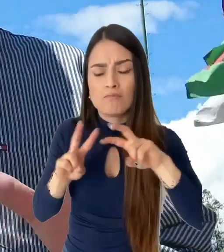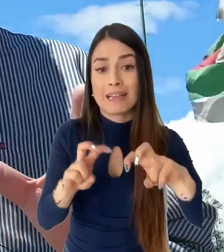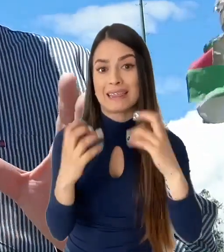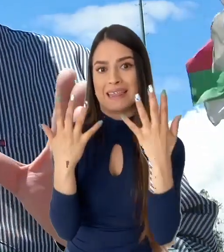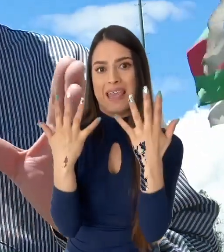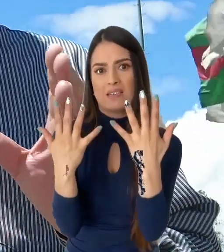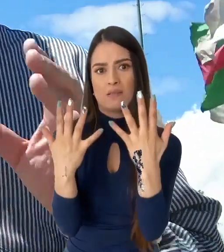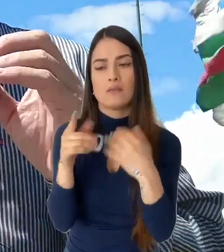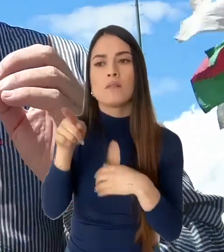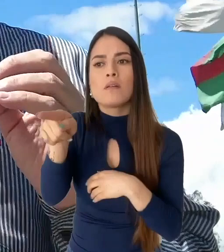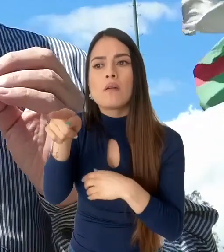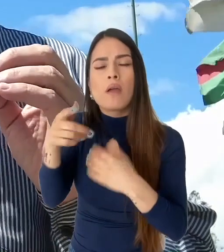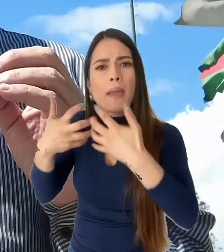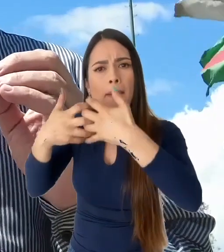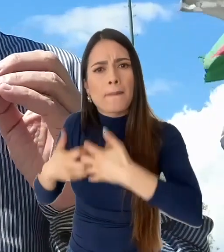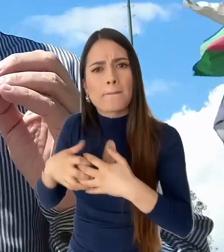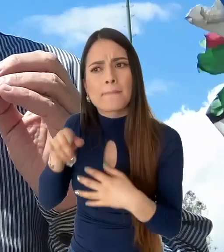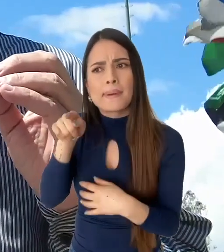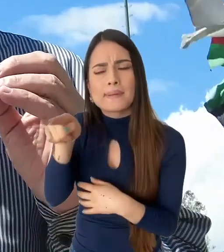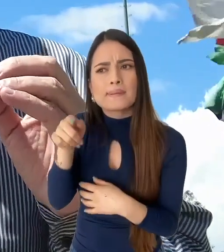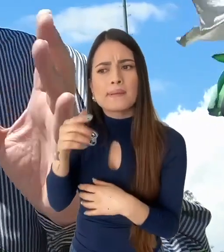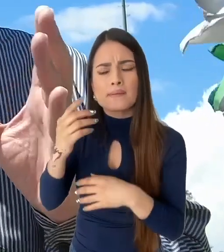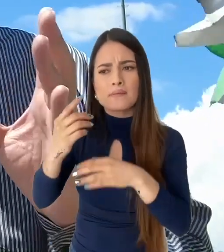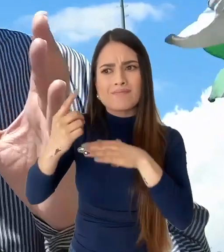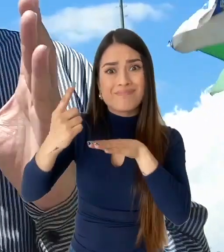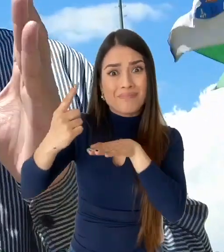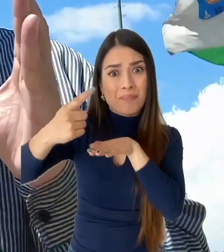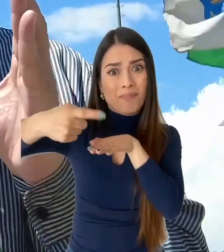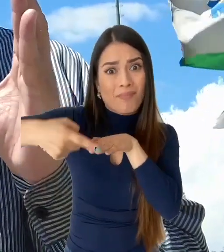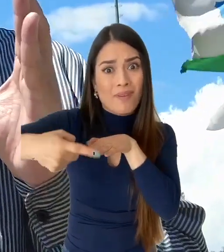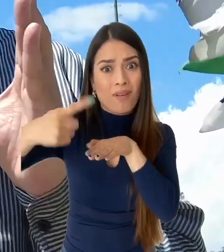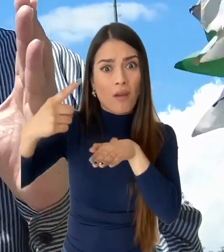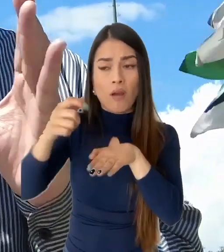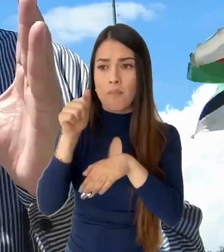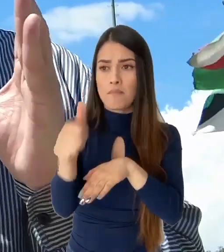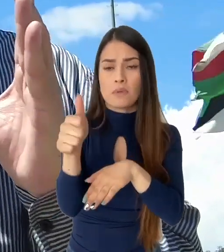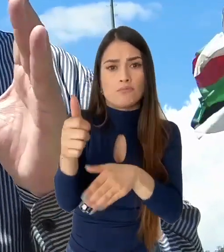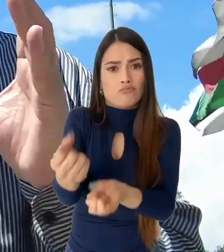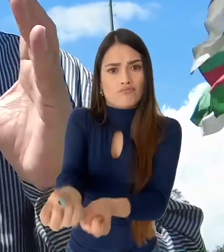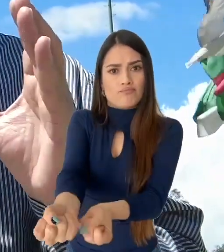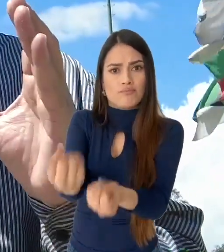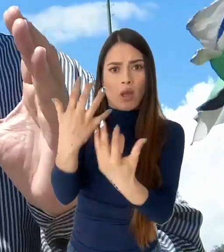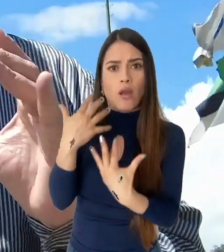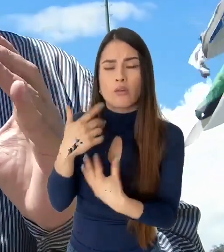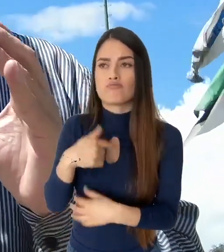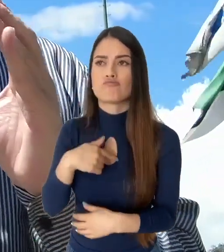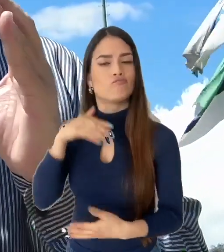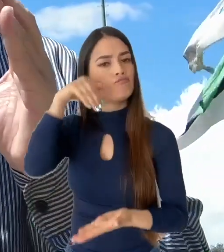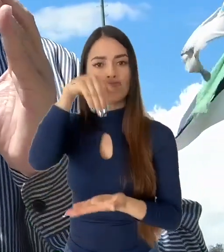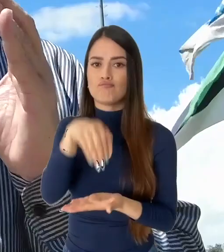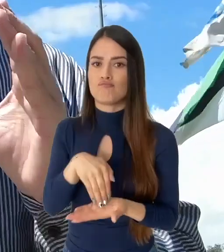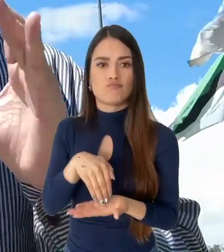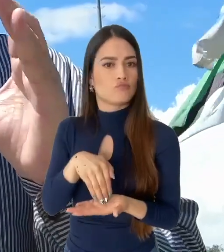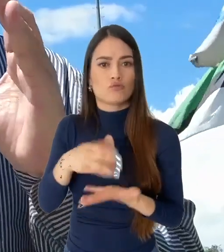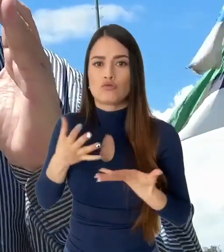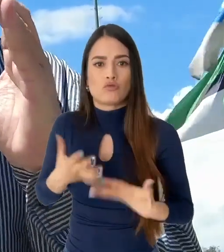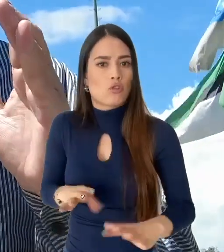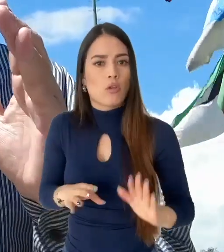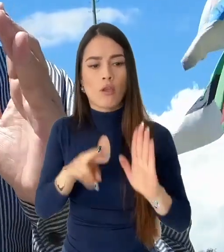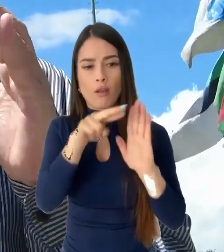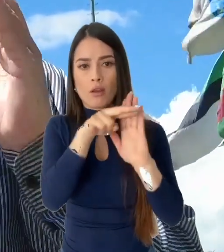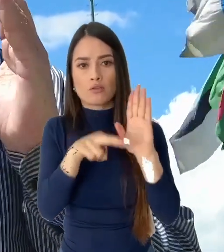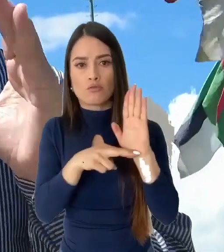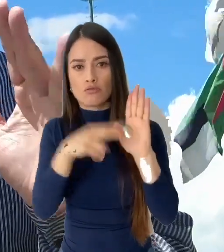venimos adelantando 10 investigaciones administrativas aquellos de operadores de estaciones de peaje que manifestaron